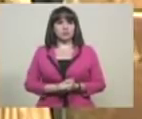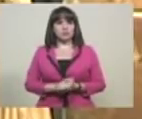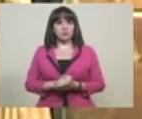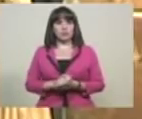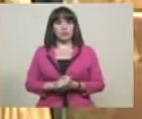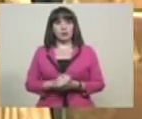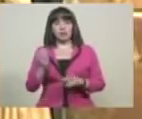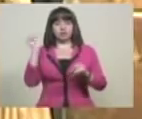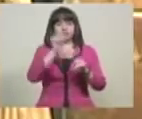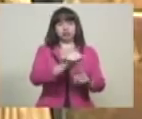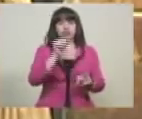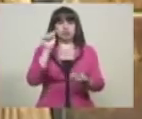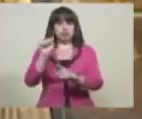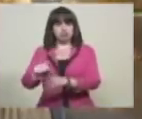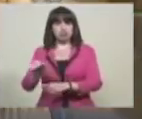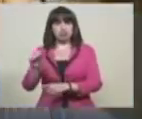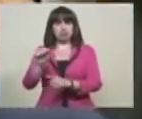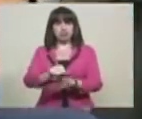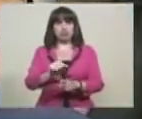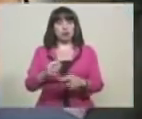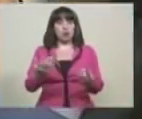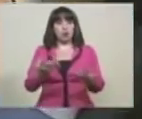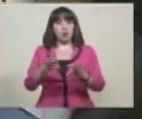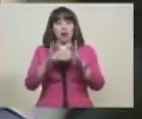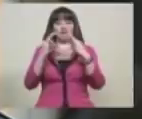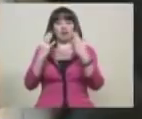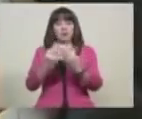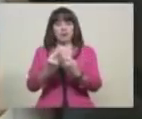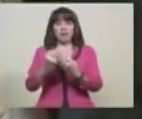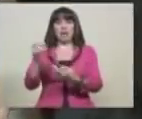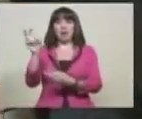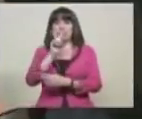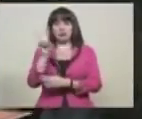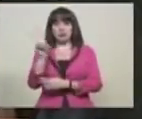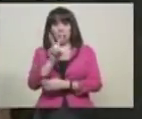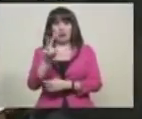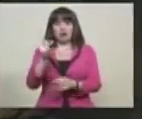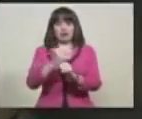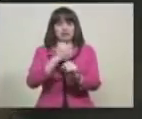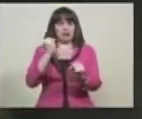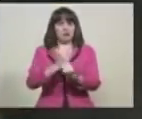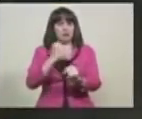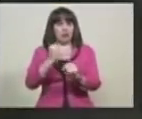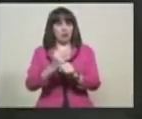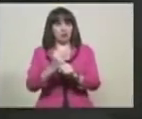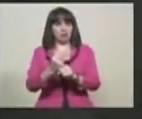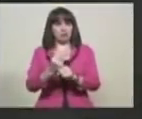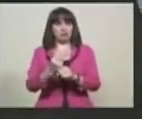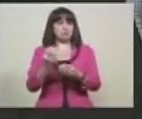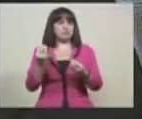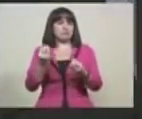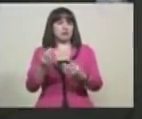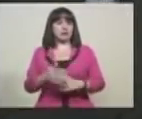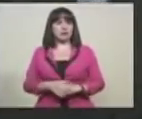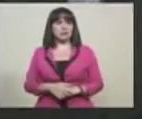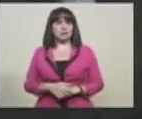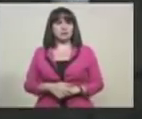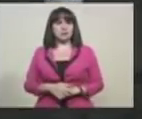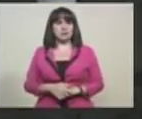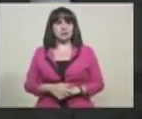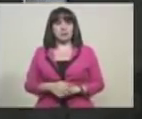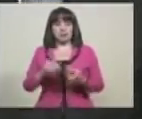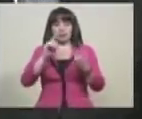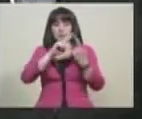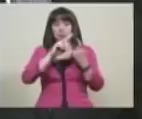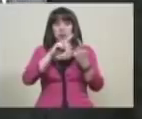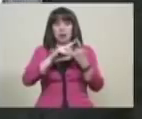abrupta, aplastante, sobre la familia venezolana, sobre el trabajador y la trabajadora. Uno es